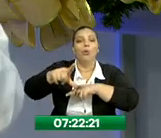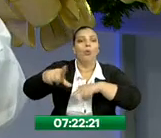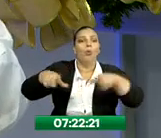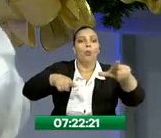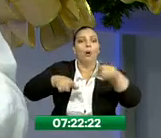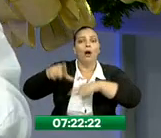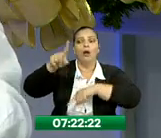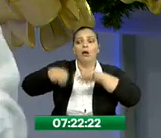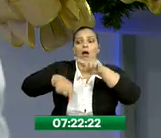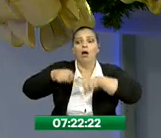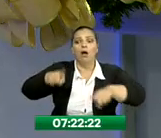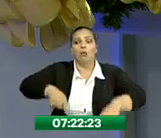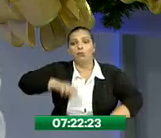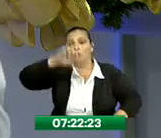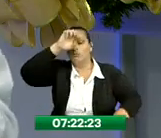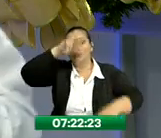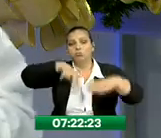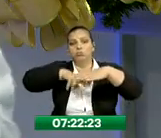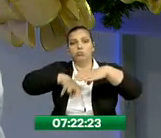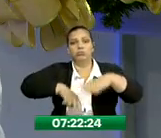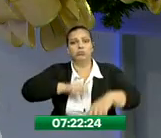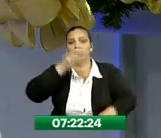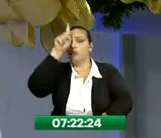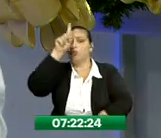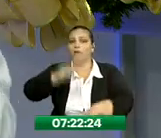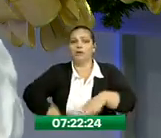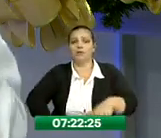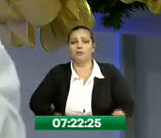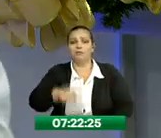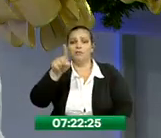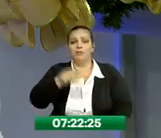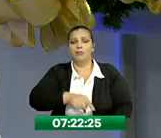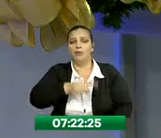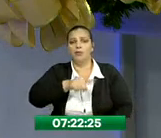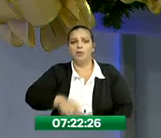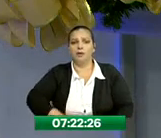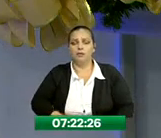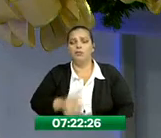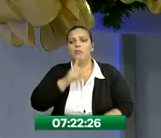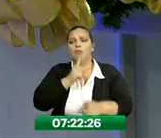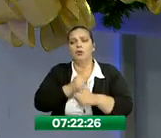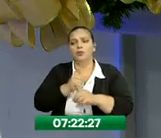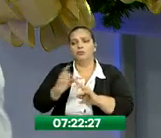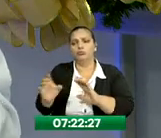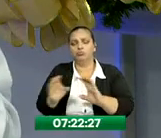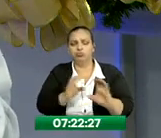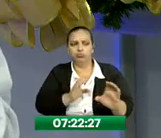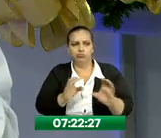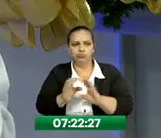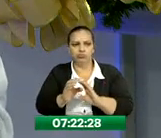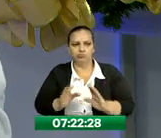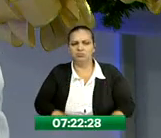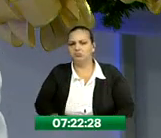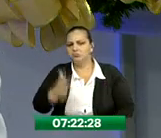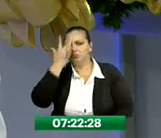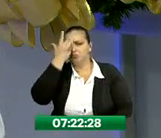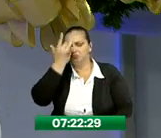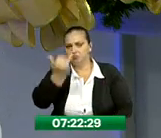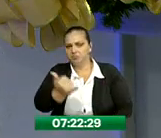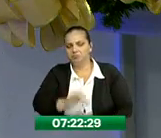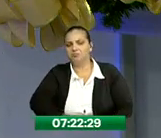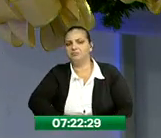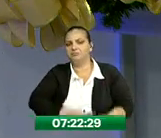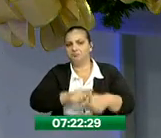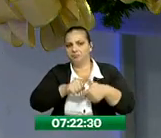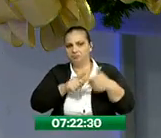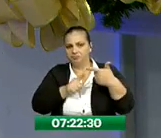minera. Esta bajo ciertas circunstancias. Eso nos permite dos cosas fundamentalmente. Una, dar un mensaje de